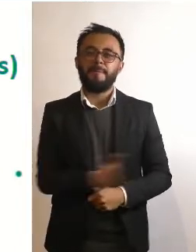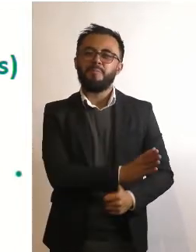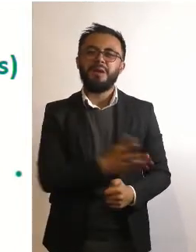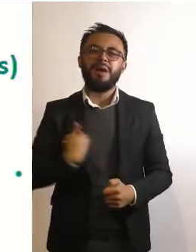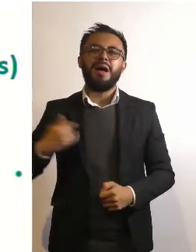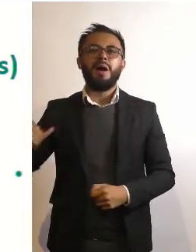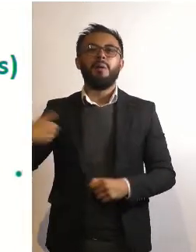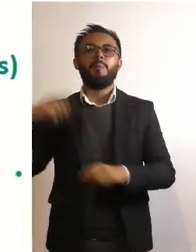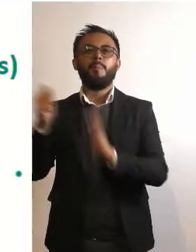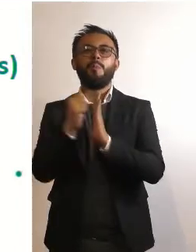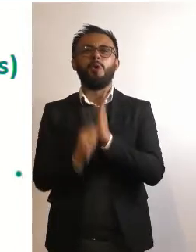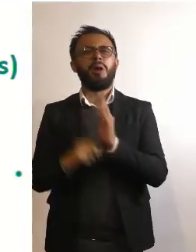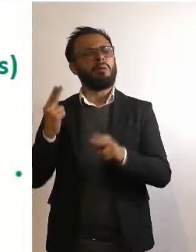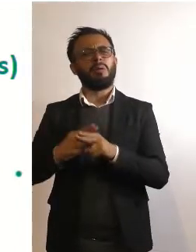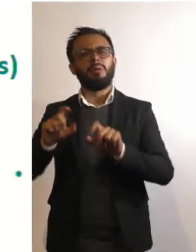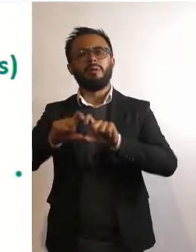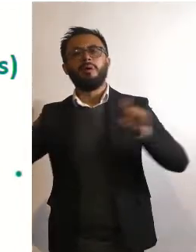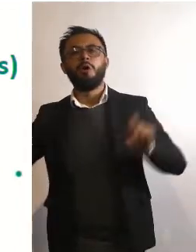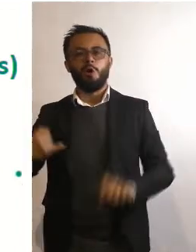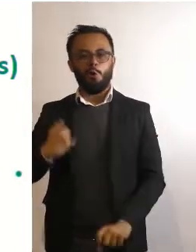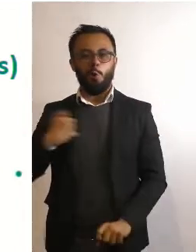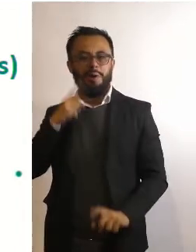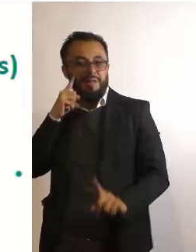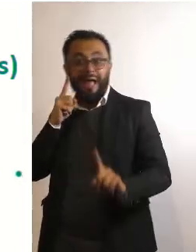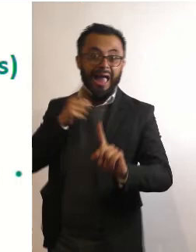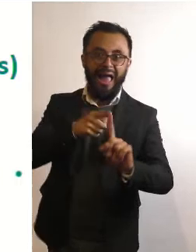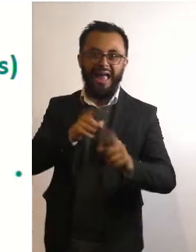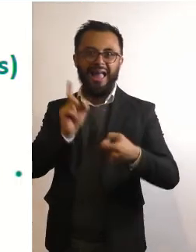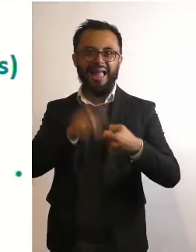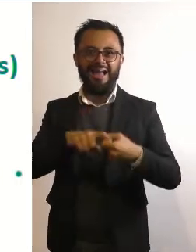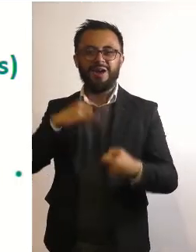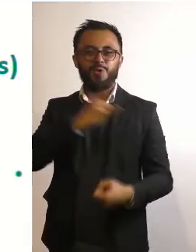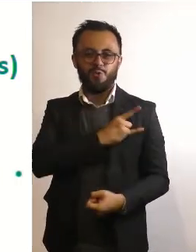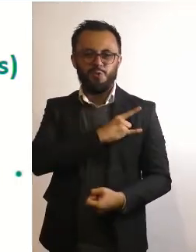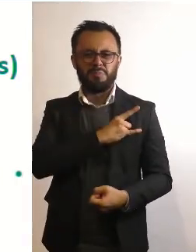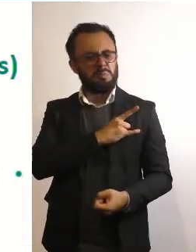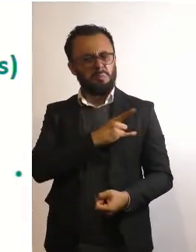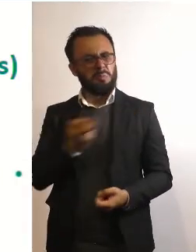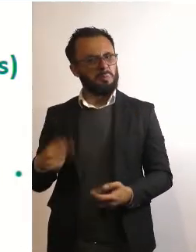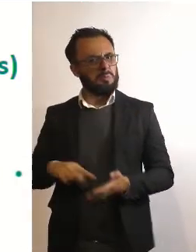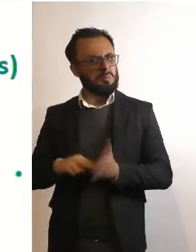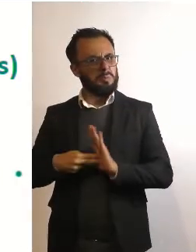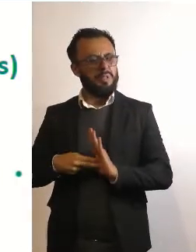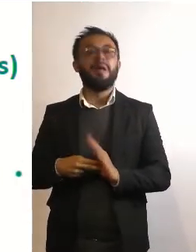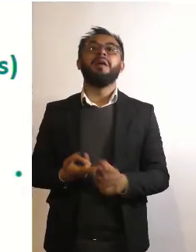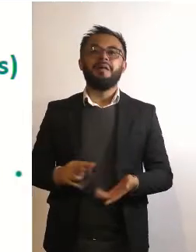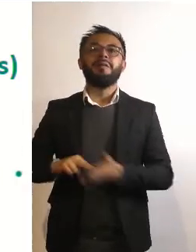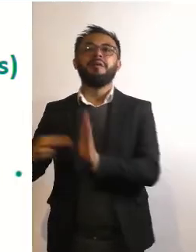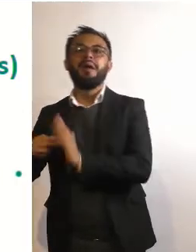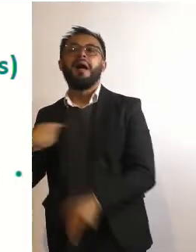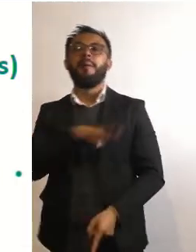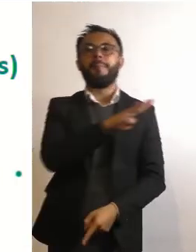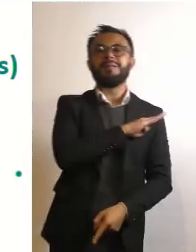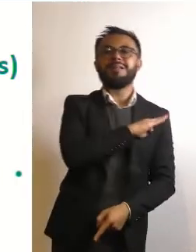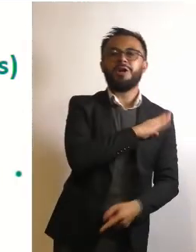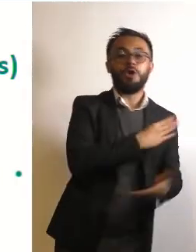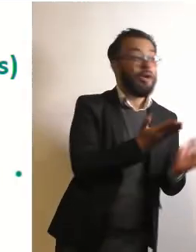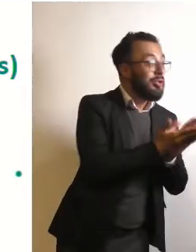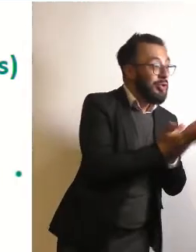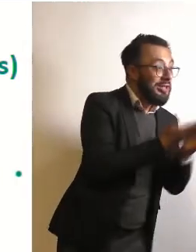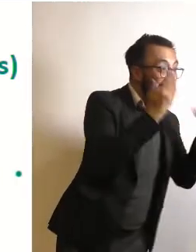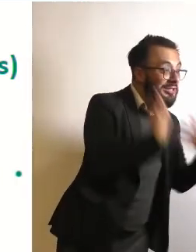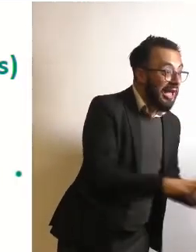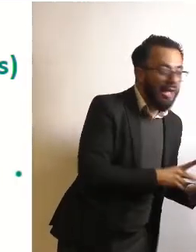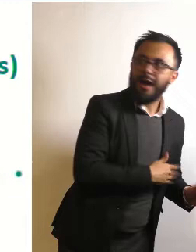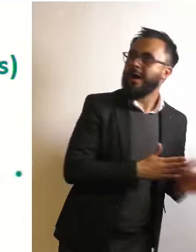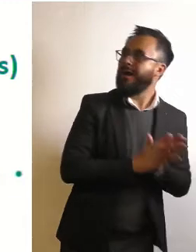la U, que son aquellos estudiantes de educación media que terminan educación media y quieren cursar una carrera